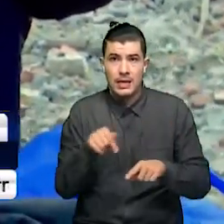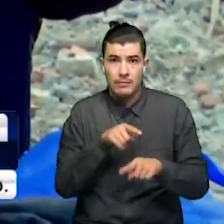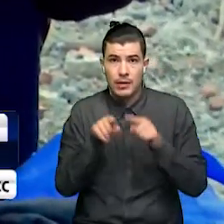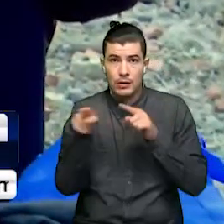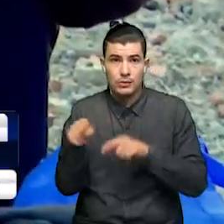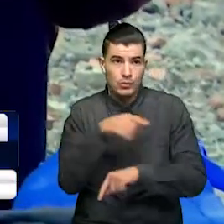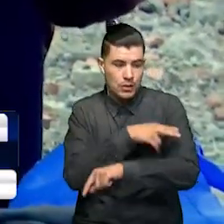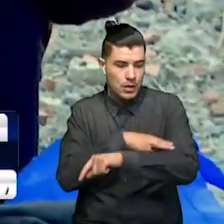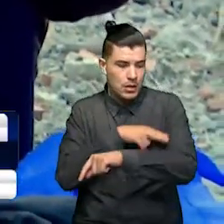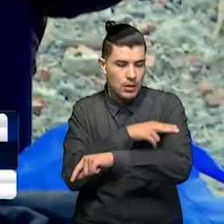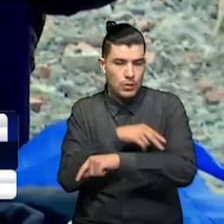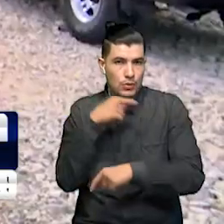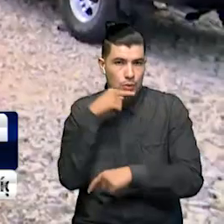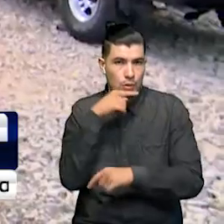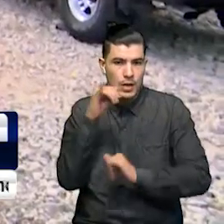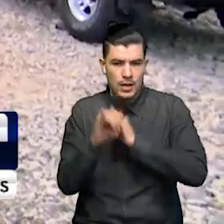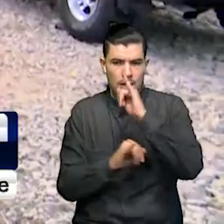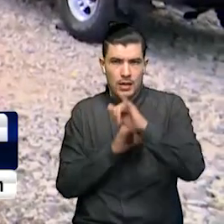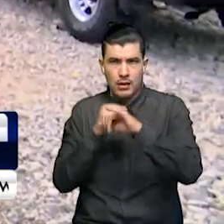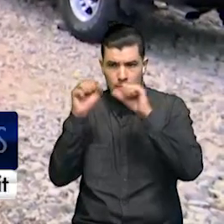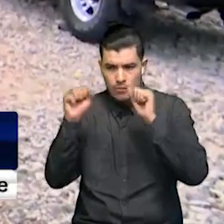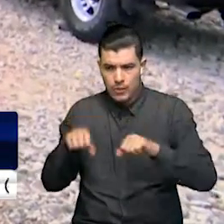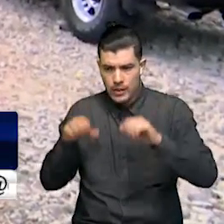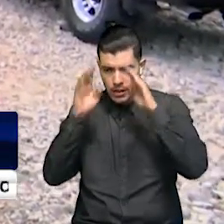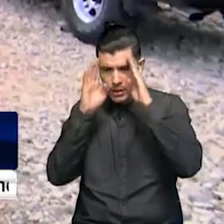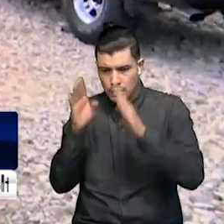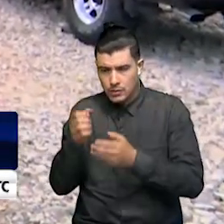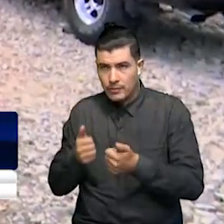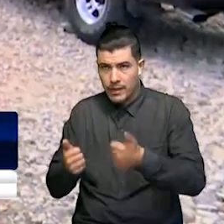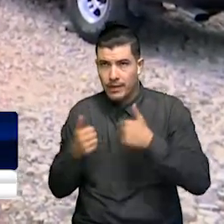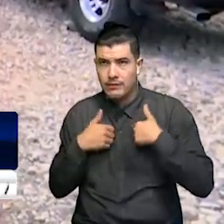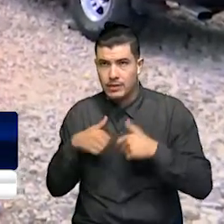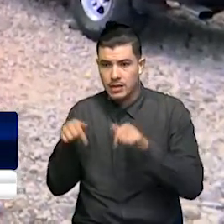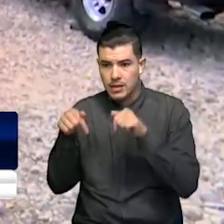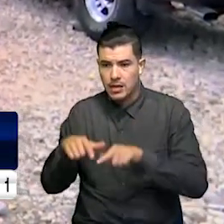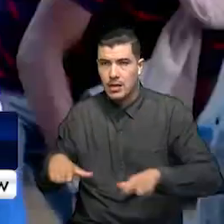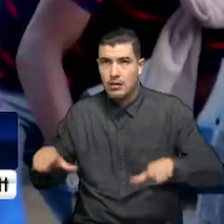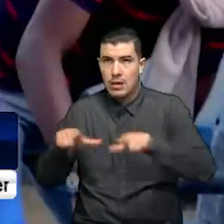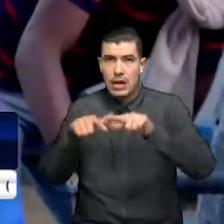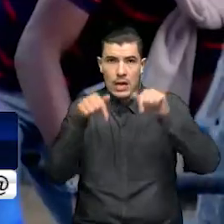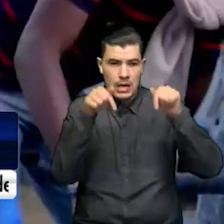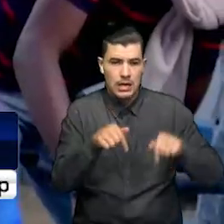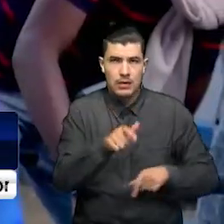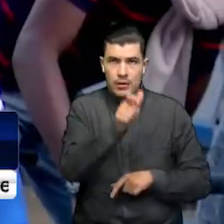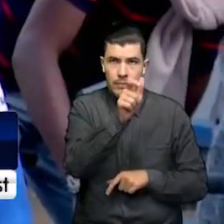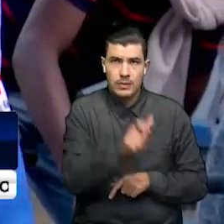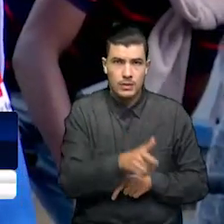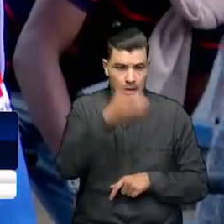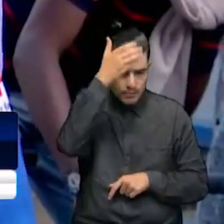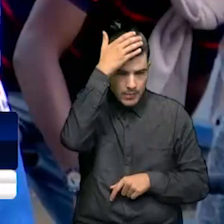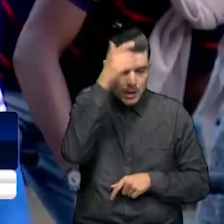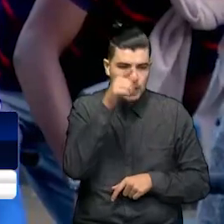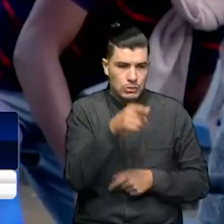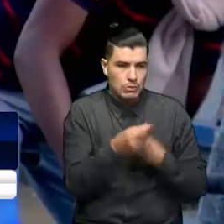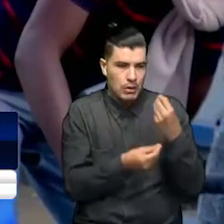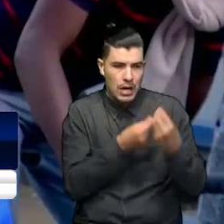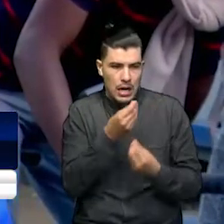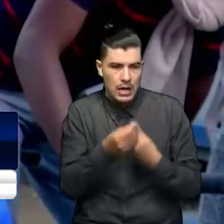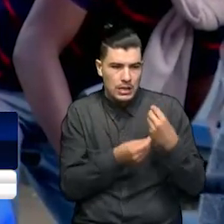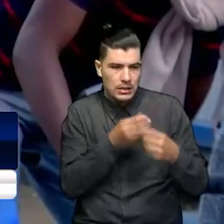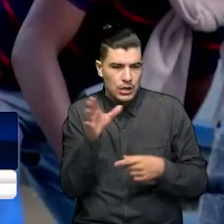Roja Internacional logra atenderlos. Aquí contamos pues con una enfermera, ella le realiza todo lo que